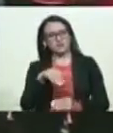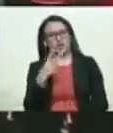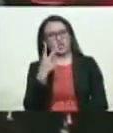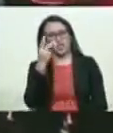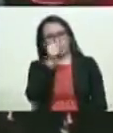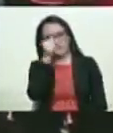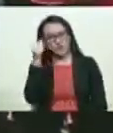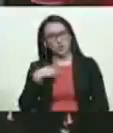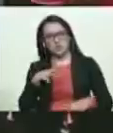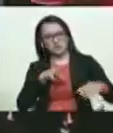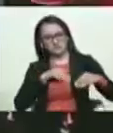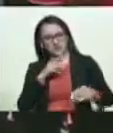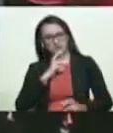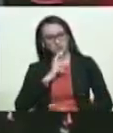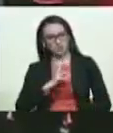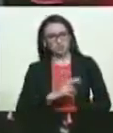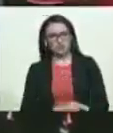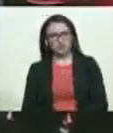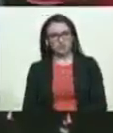domingo